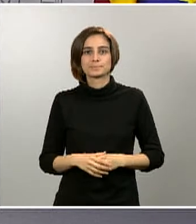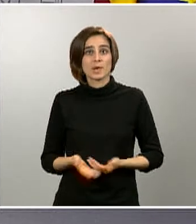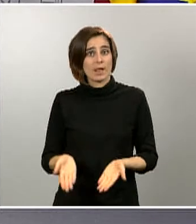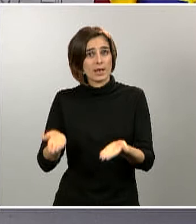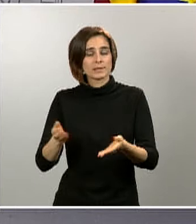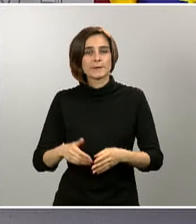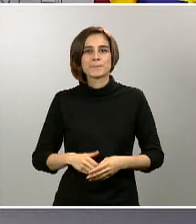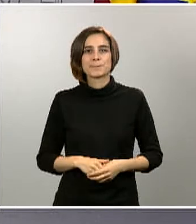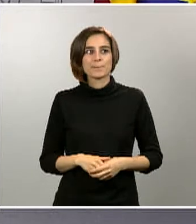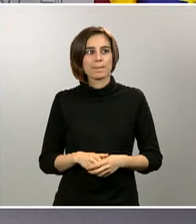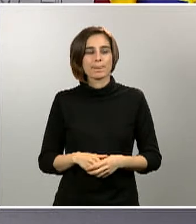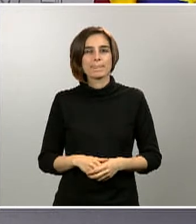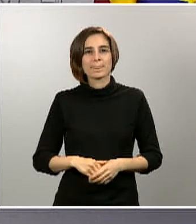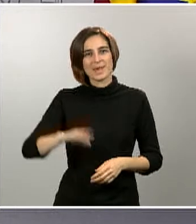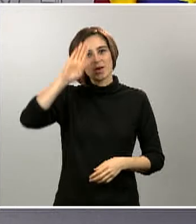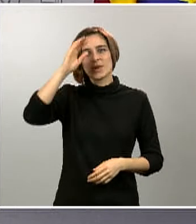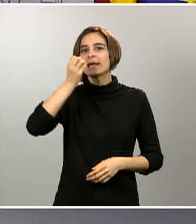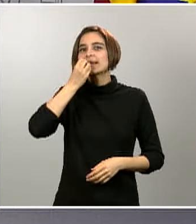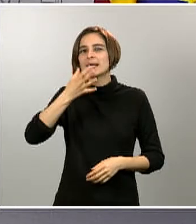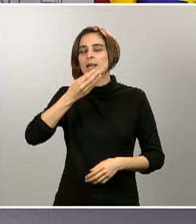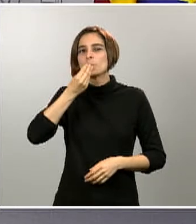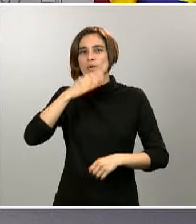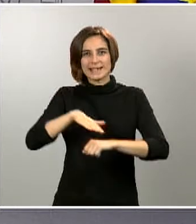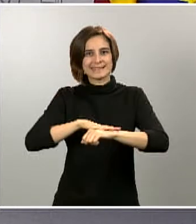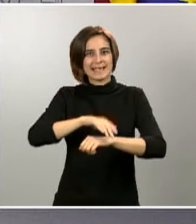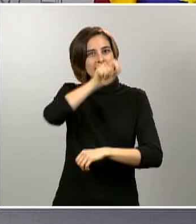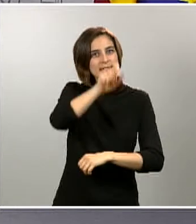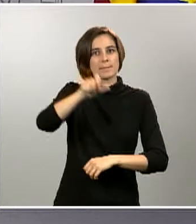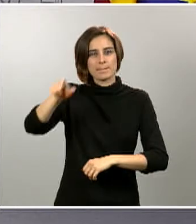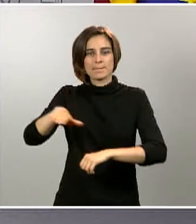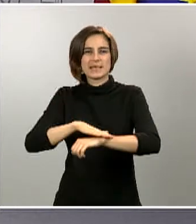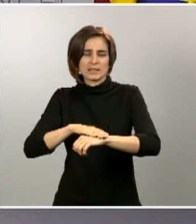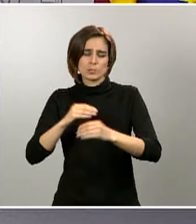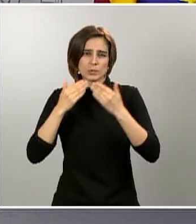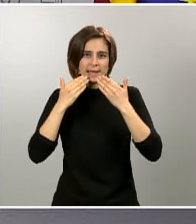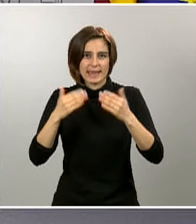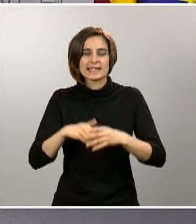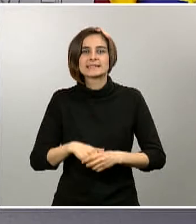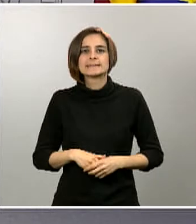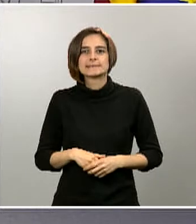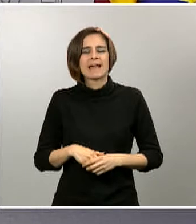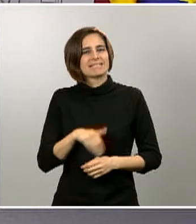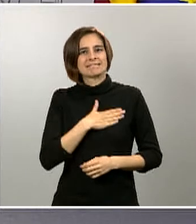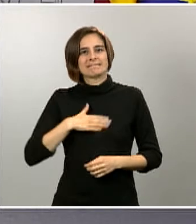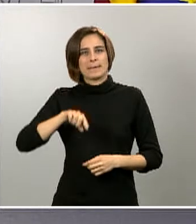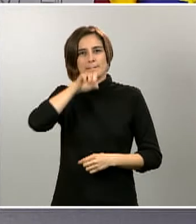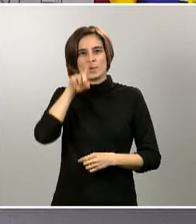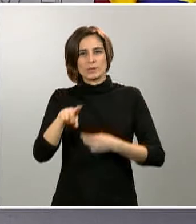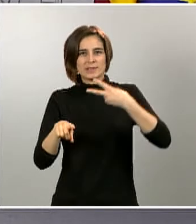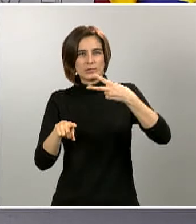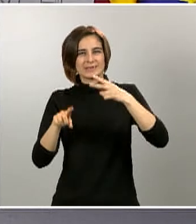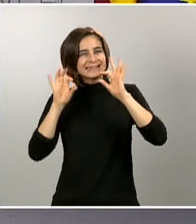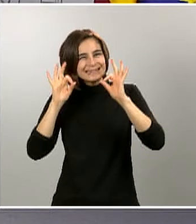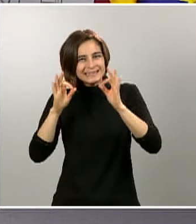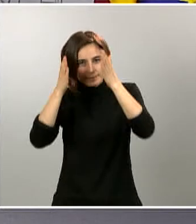Hola, ¿qué tal? Muy buenas tardes, ministros. Muchas gracias. Quería formular dos preguntas concretas al señor